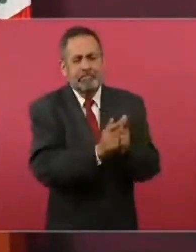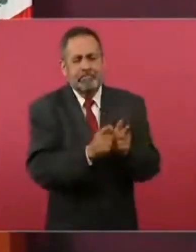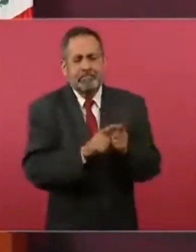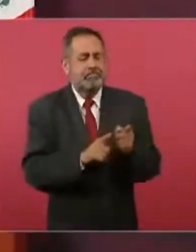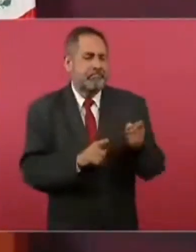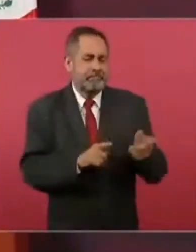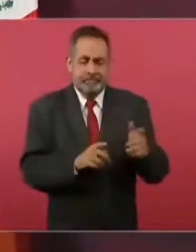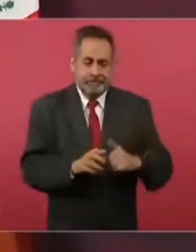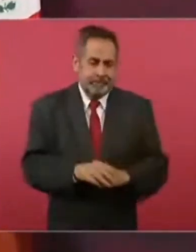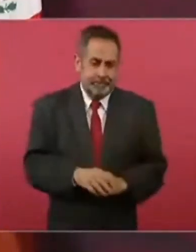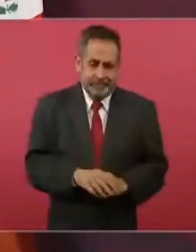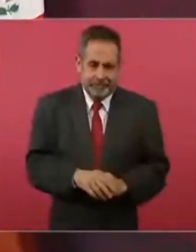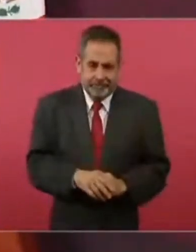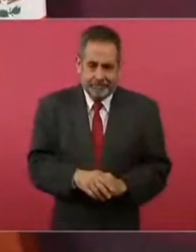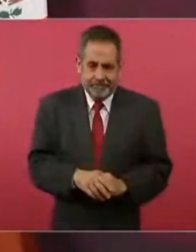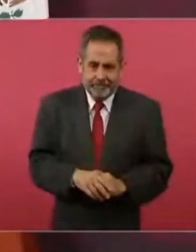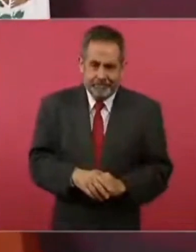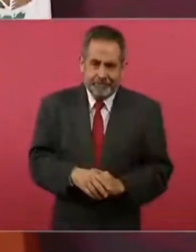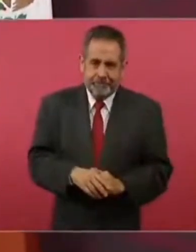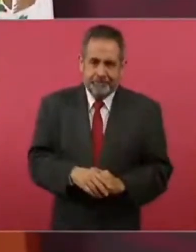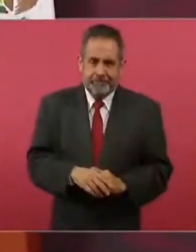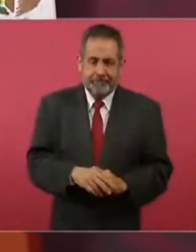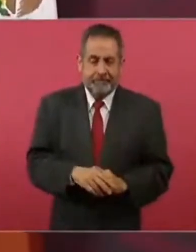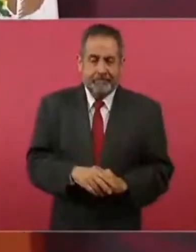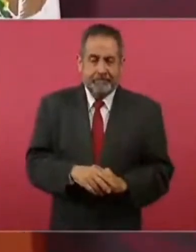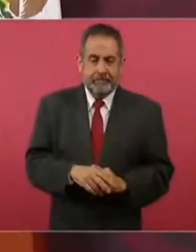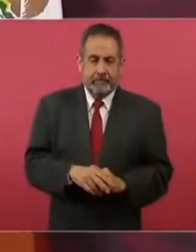porque también